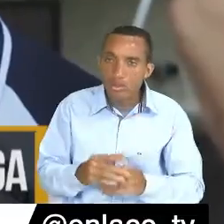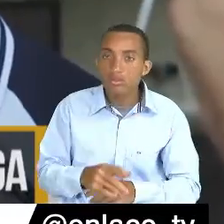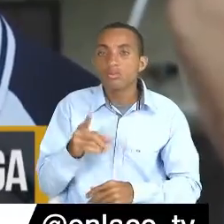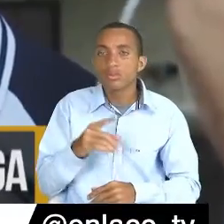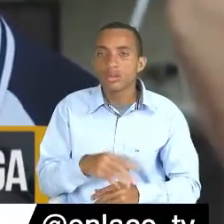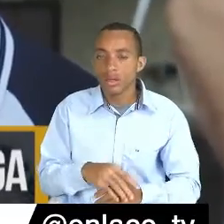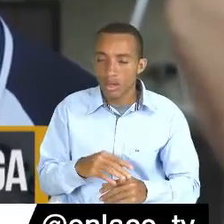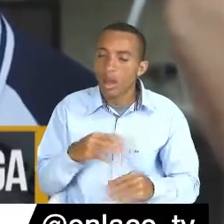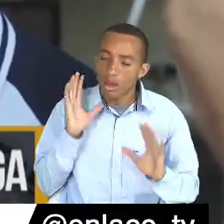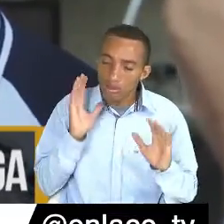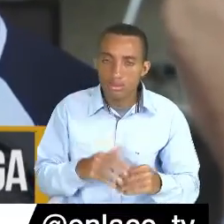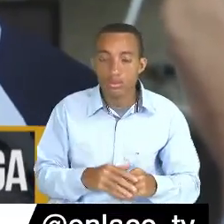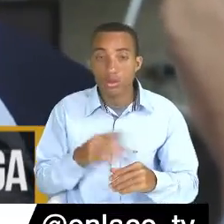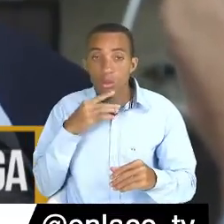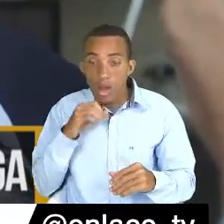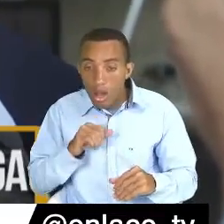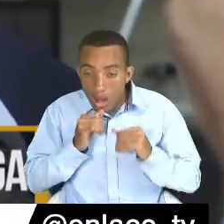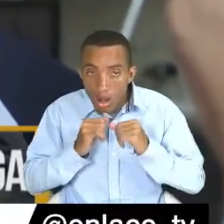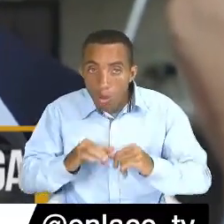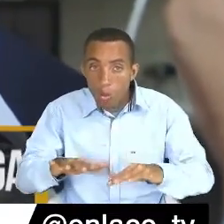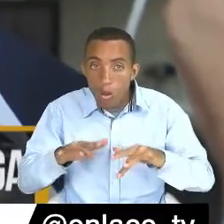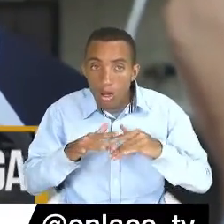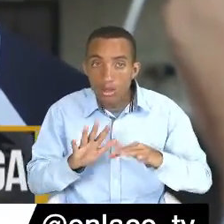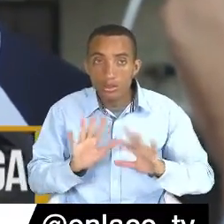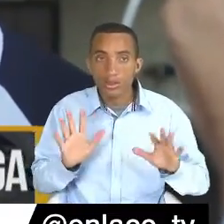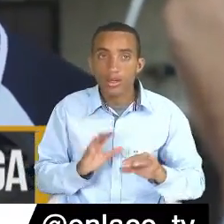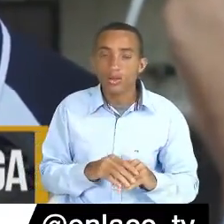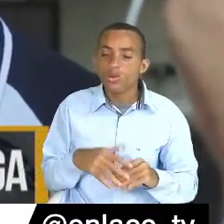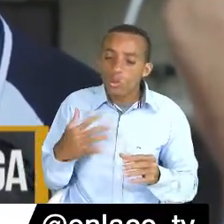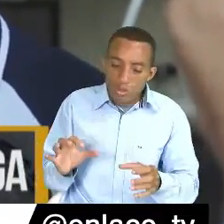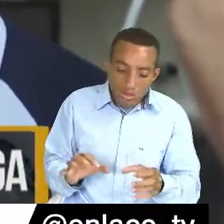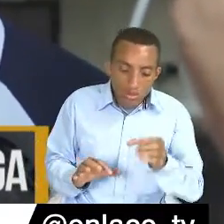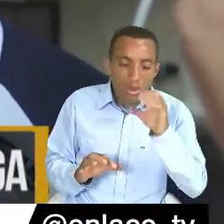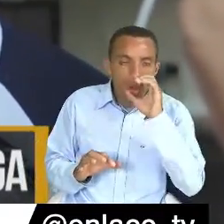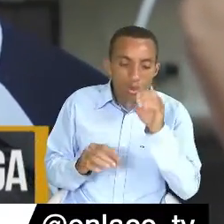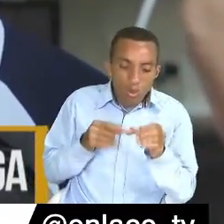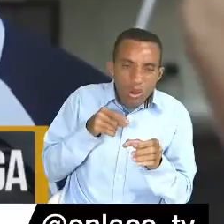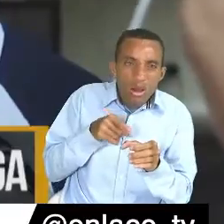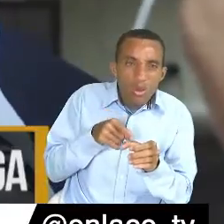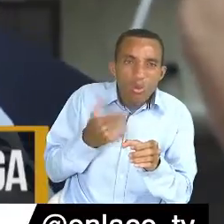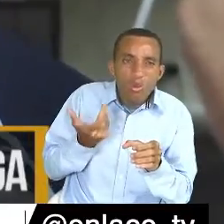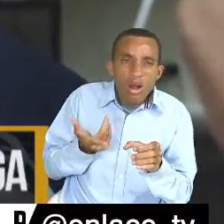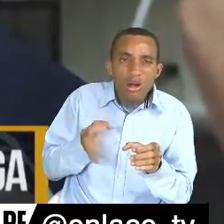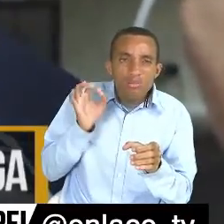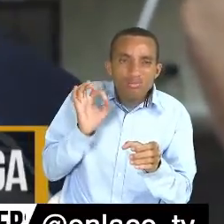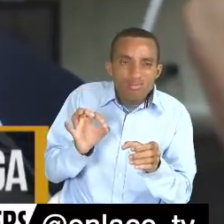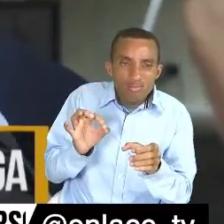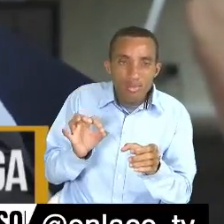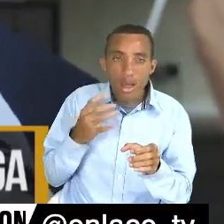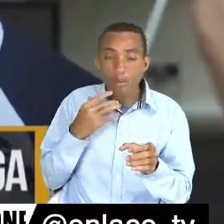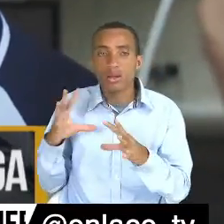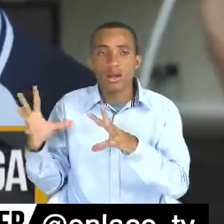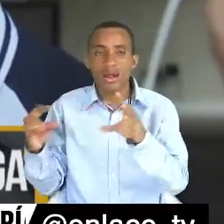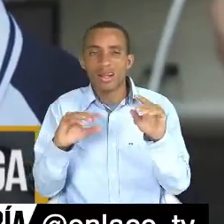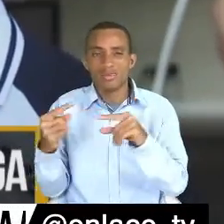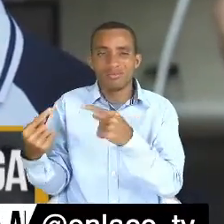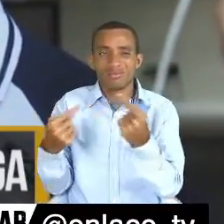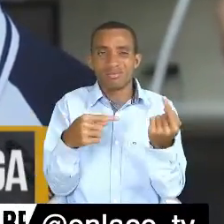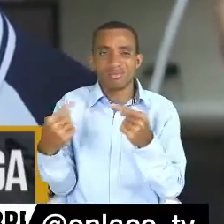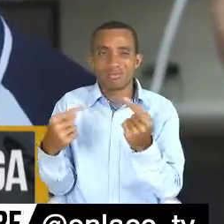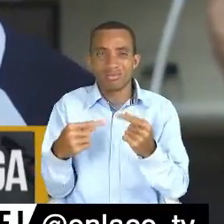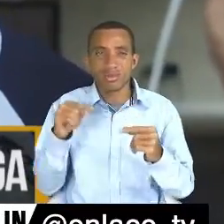en la fuente de agua, sino también en la calidad del agua que estamos distribuyendo. Como hay discusiones, queremos que este